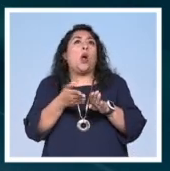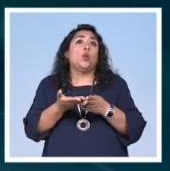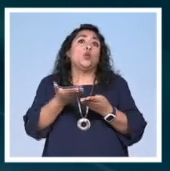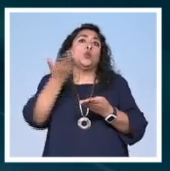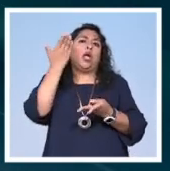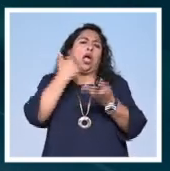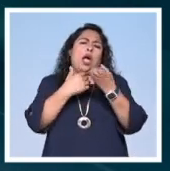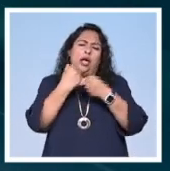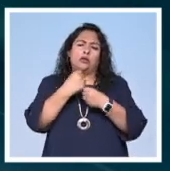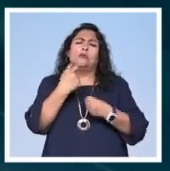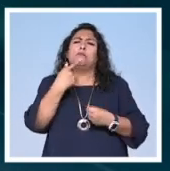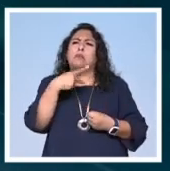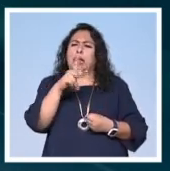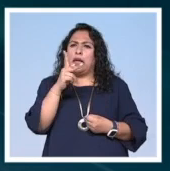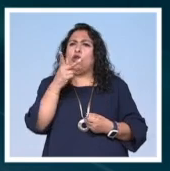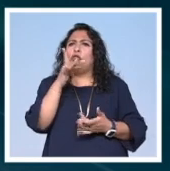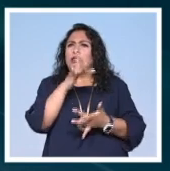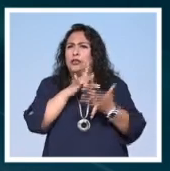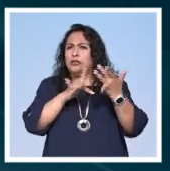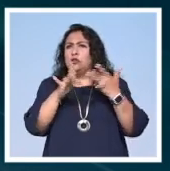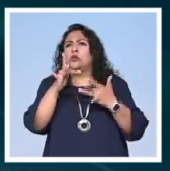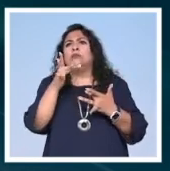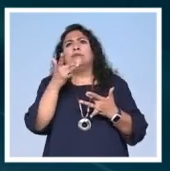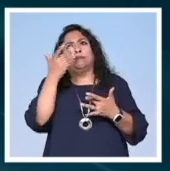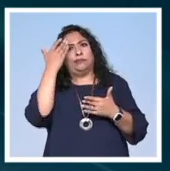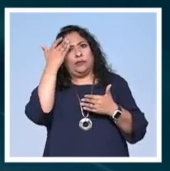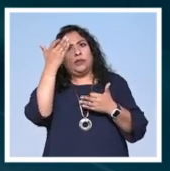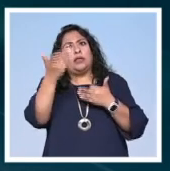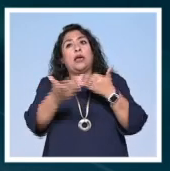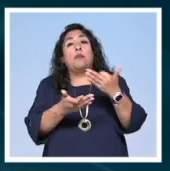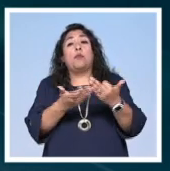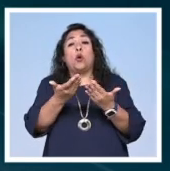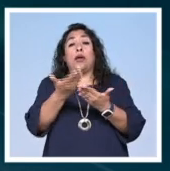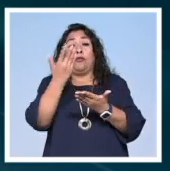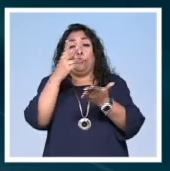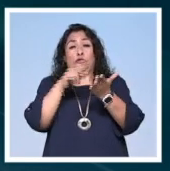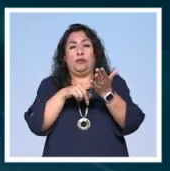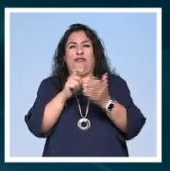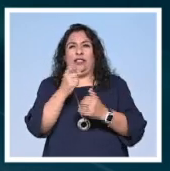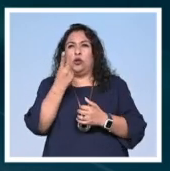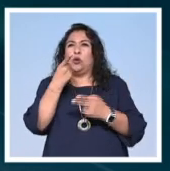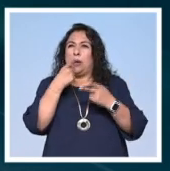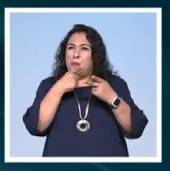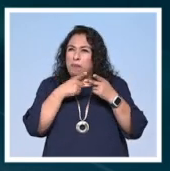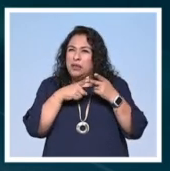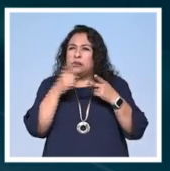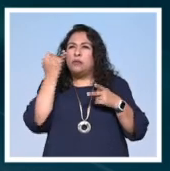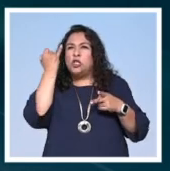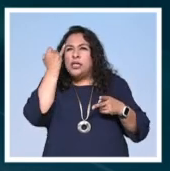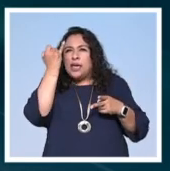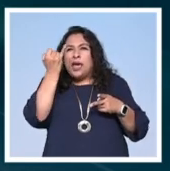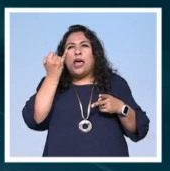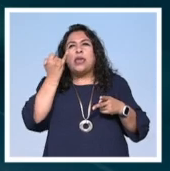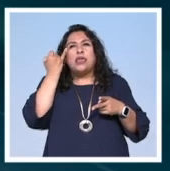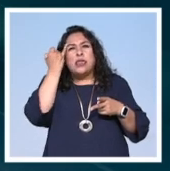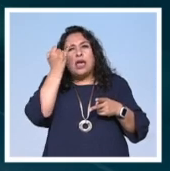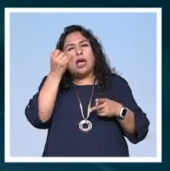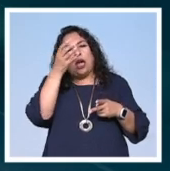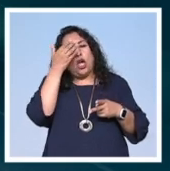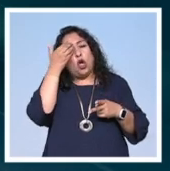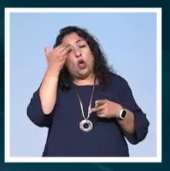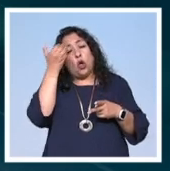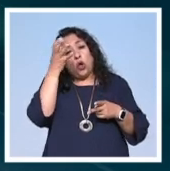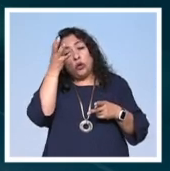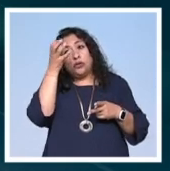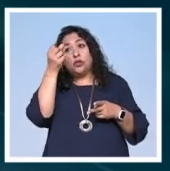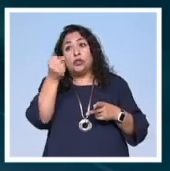pero pues los discos a veces toman ese tiempo no en el 2021 fue cuando empezamos ideando creando este concepto y fue